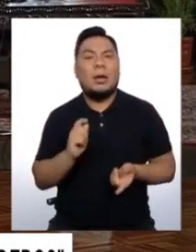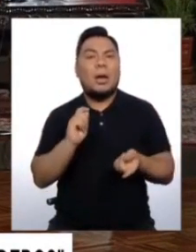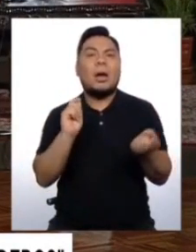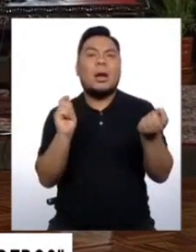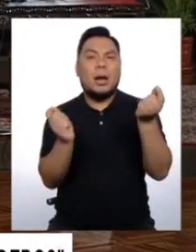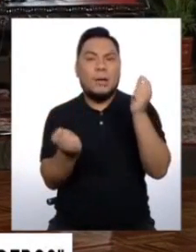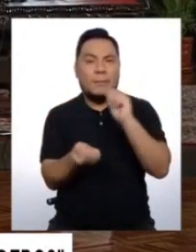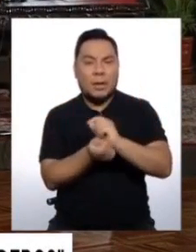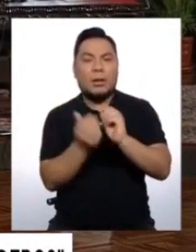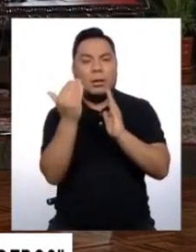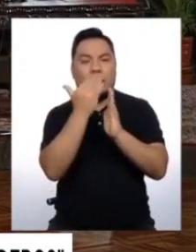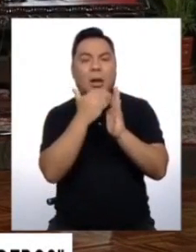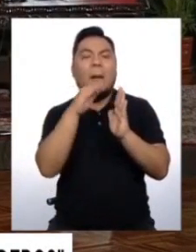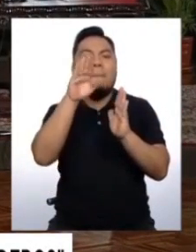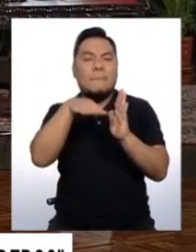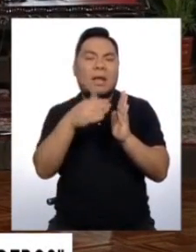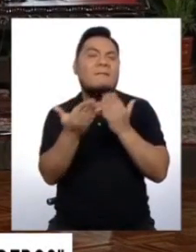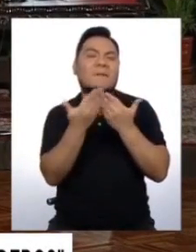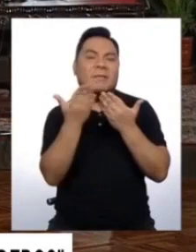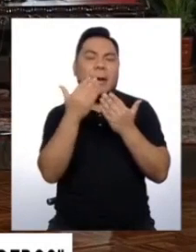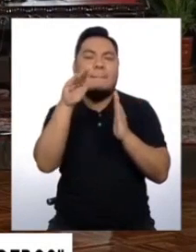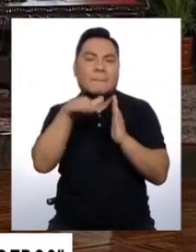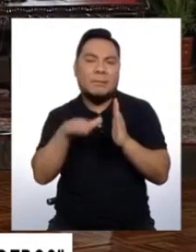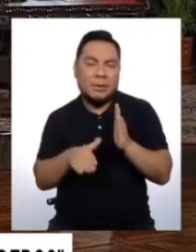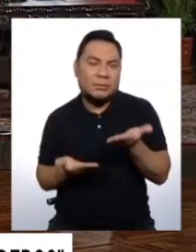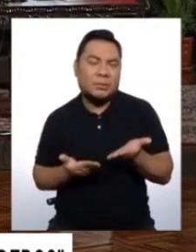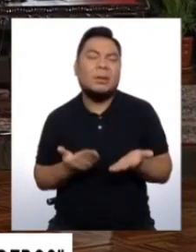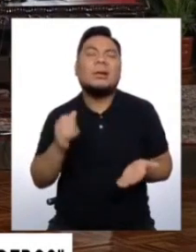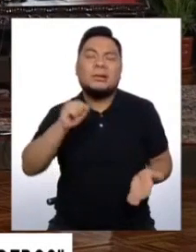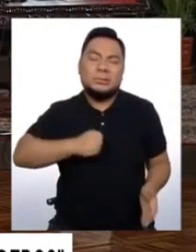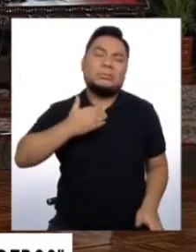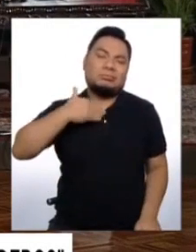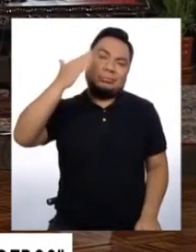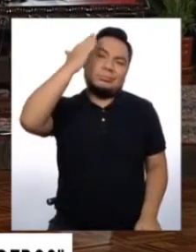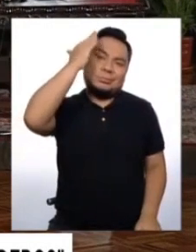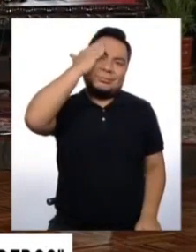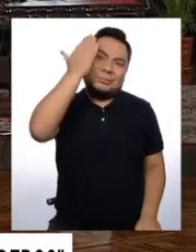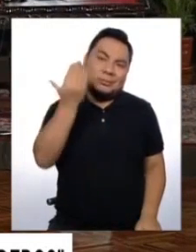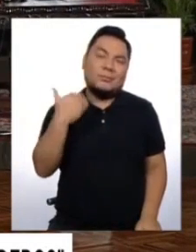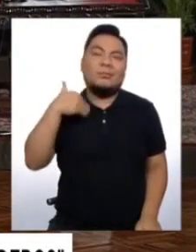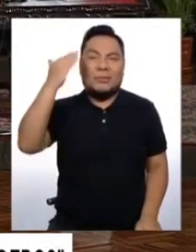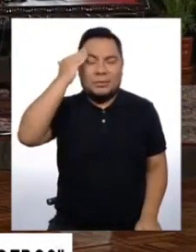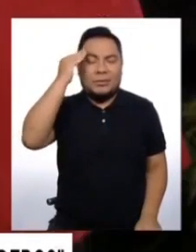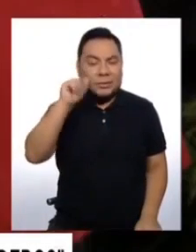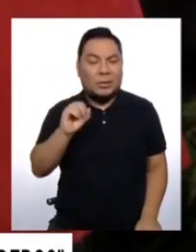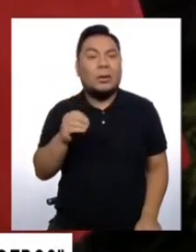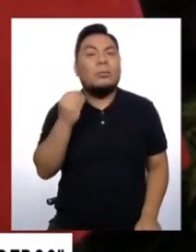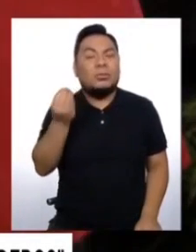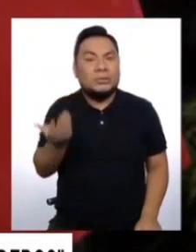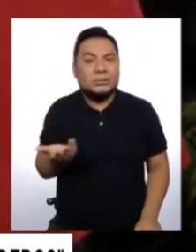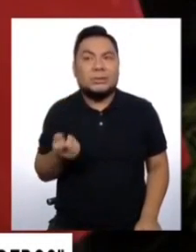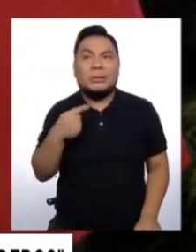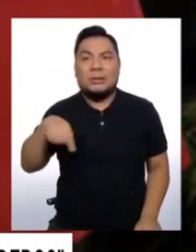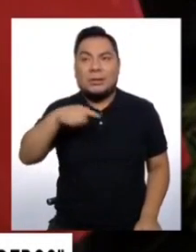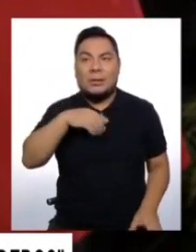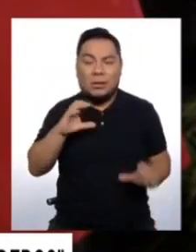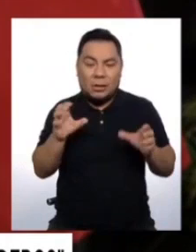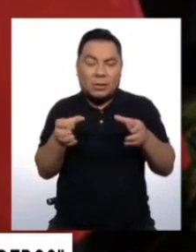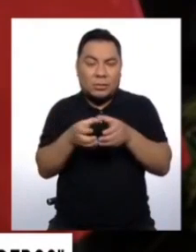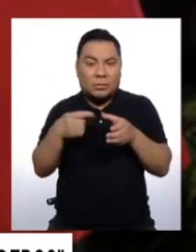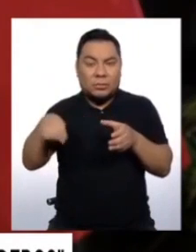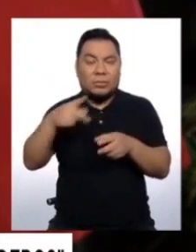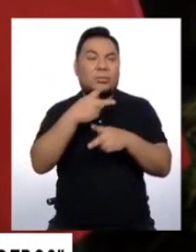haciéndolos mucho más fáciles de cumplir. Y lo estamos haciendo, somos conscientes de ello, y por eso el equipo del